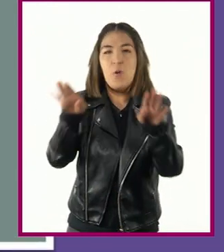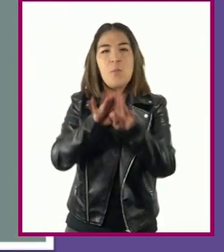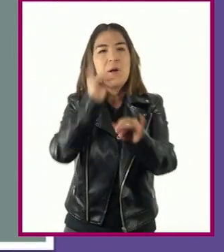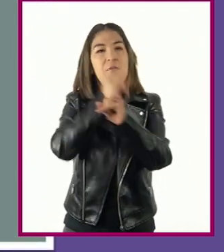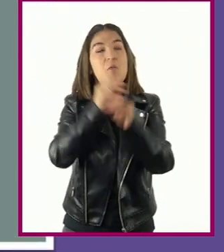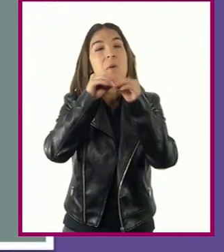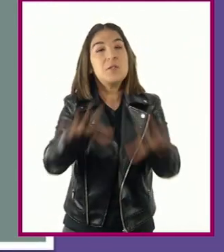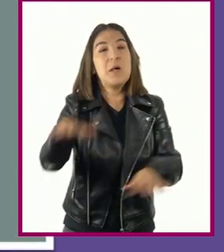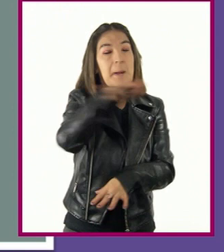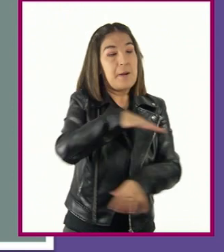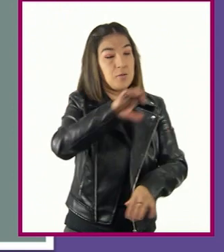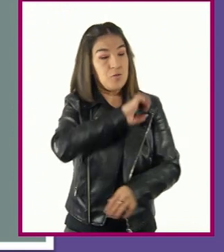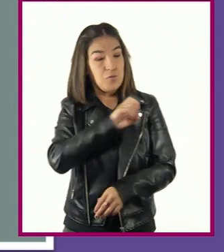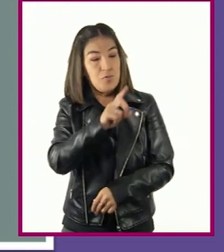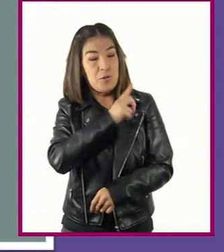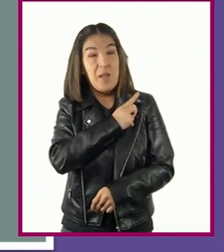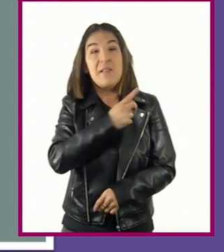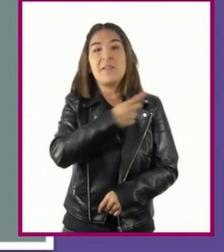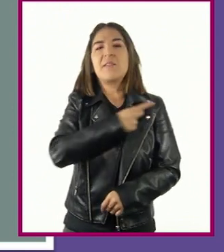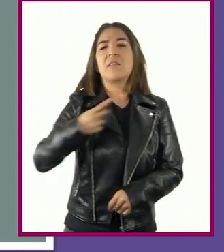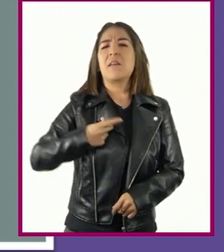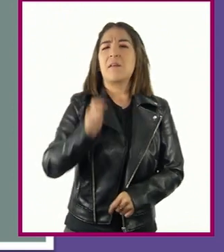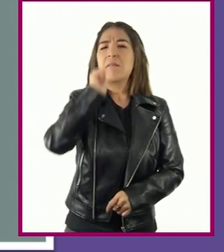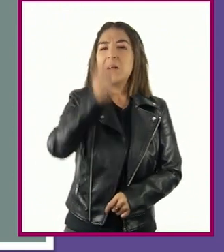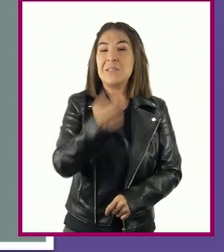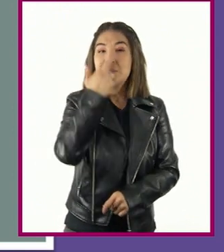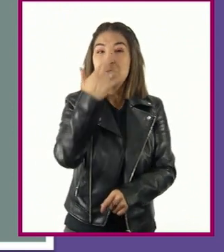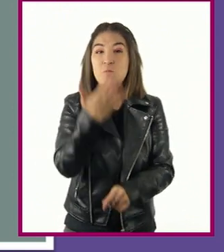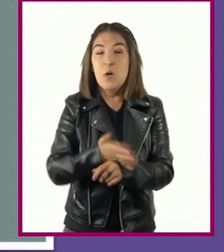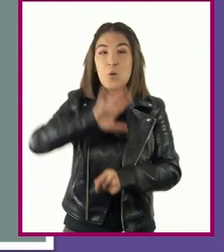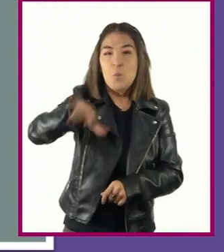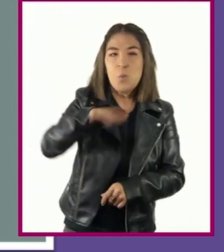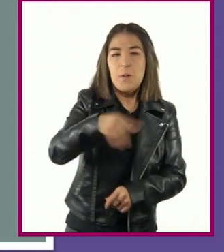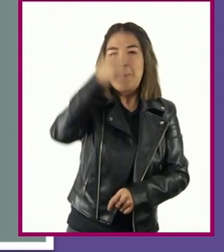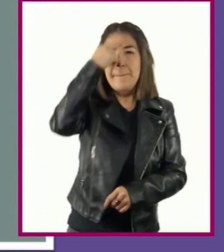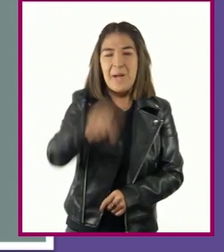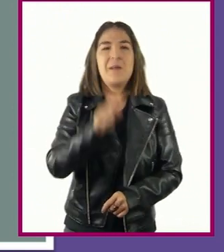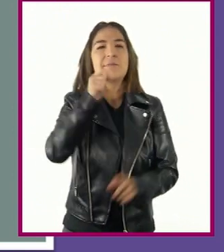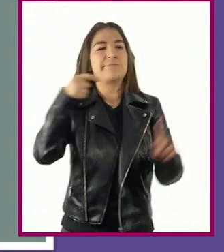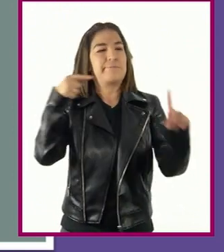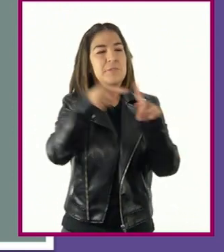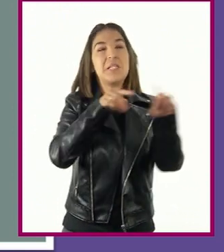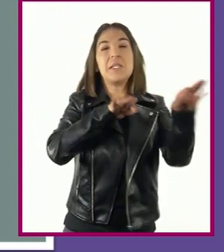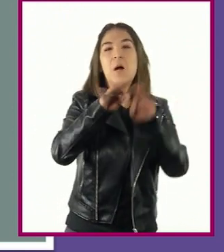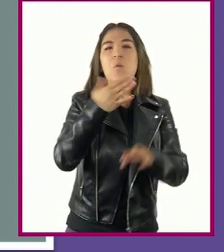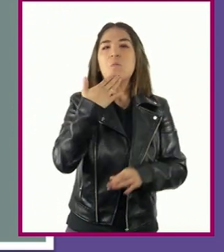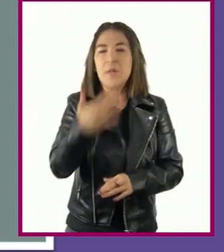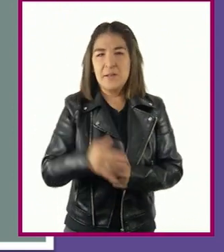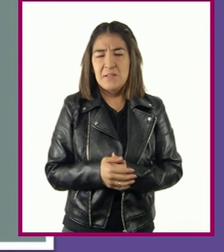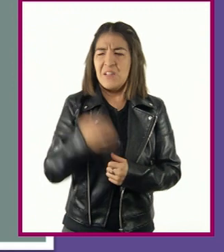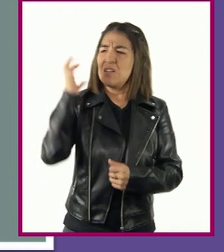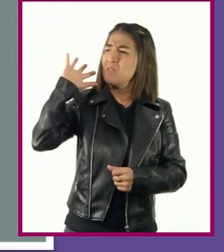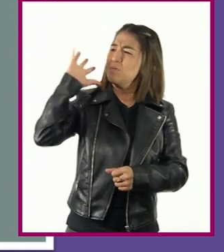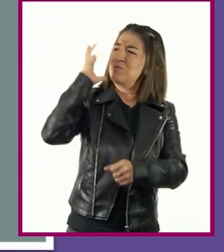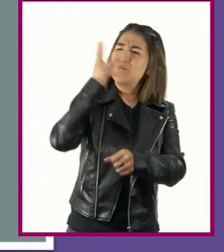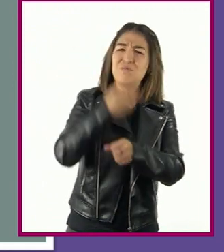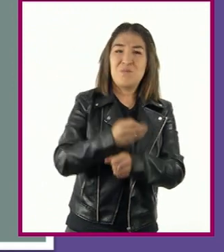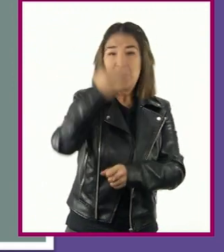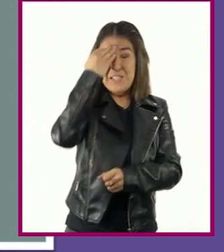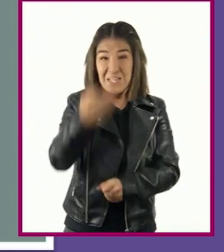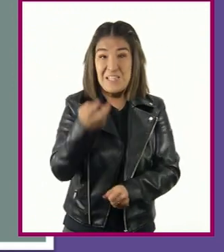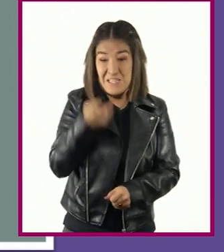ciudadanos, por lo que tienen la responsabilidad de buscar el bienestar general, durante mucho tiempo,